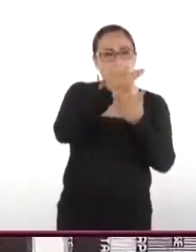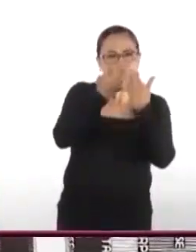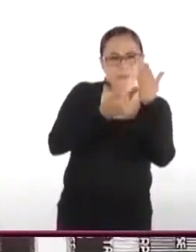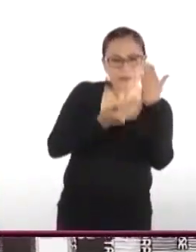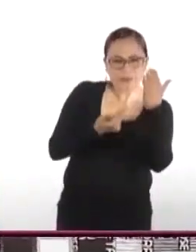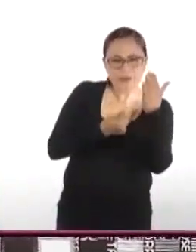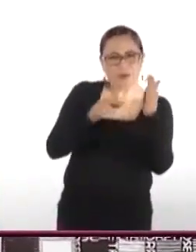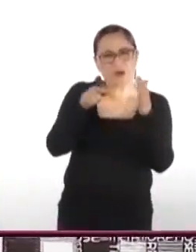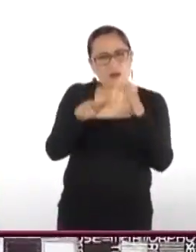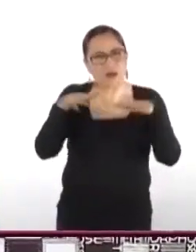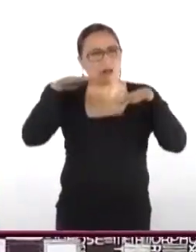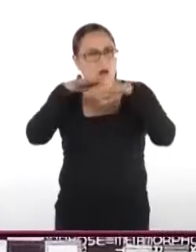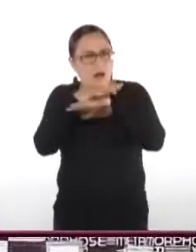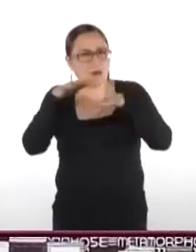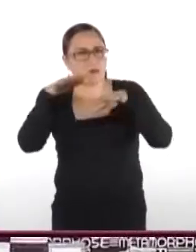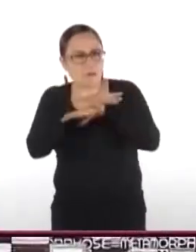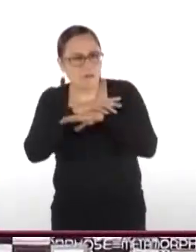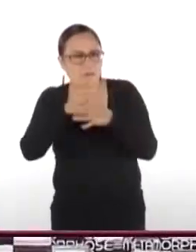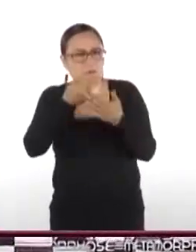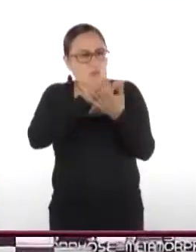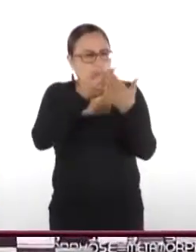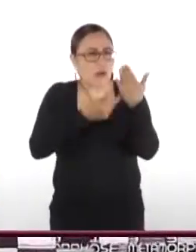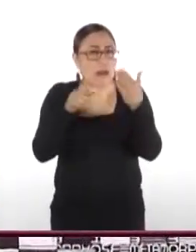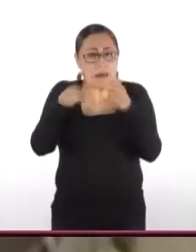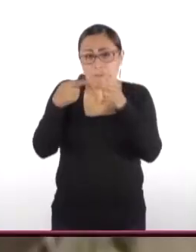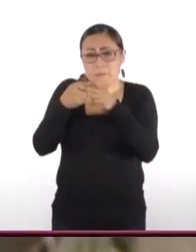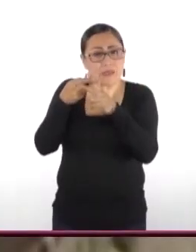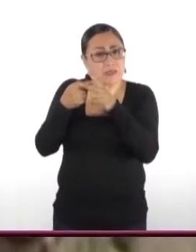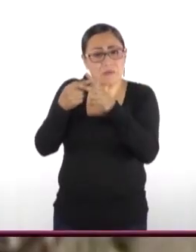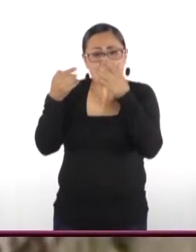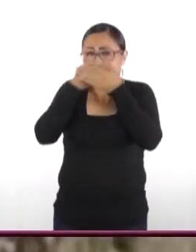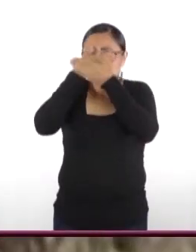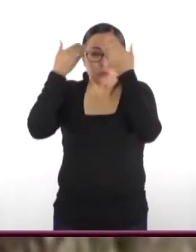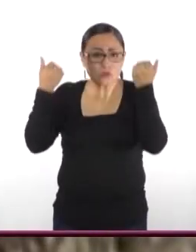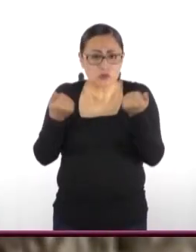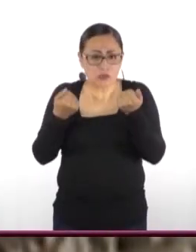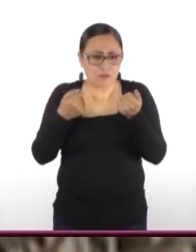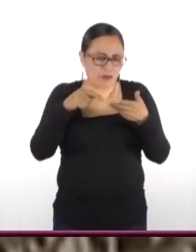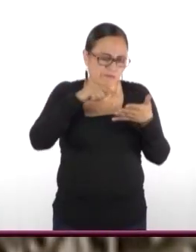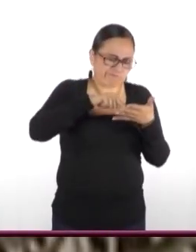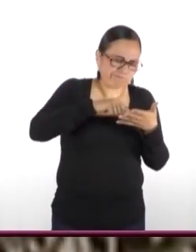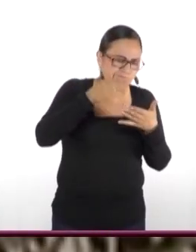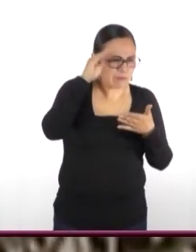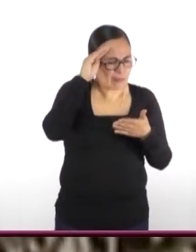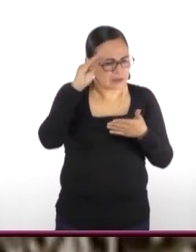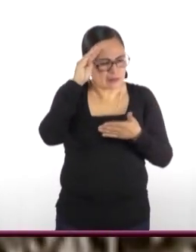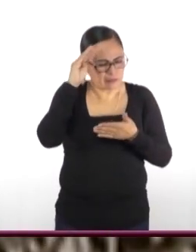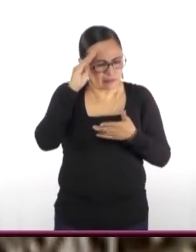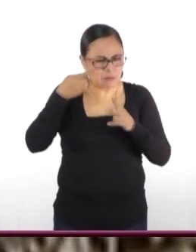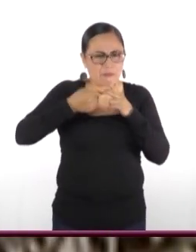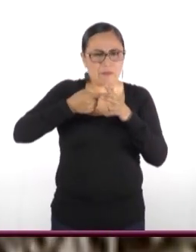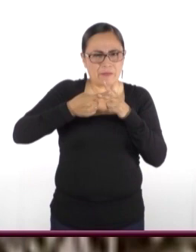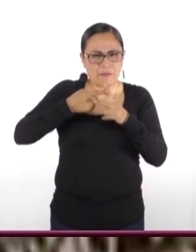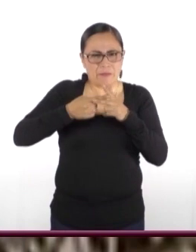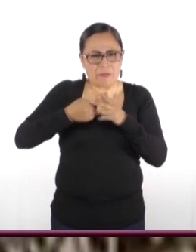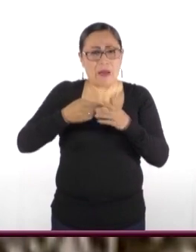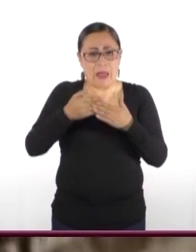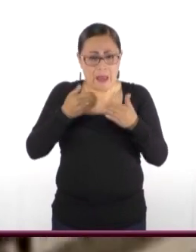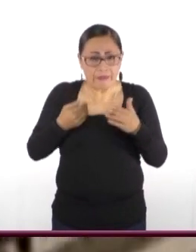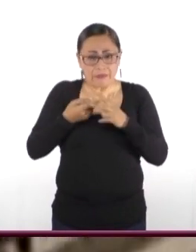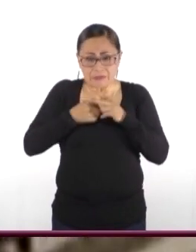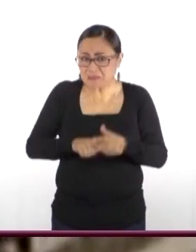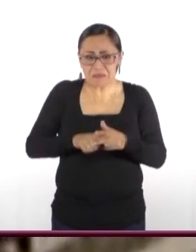El pintor y grabador utilizó transformaciones geométricas sin saber matemáticas, es decir, no partía de